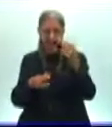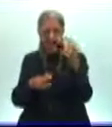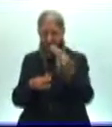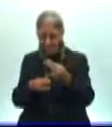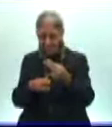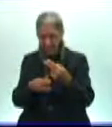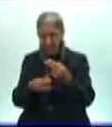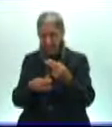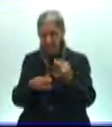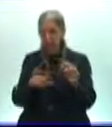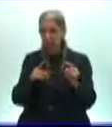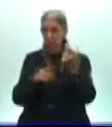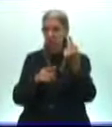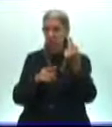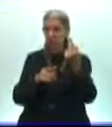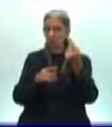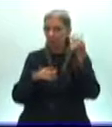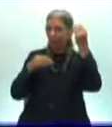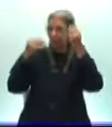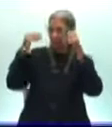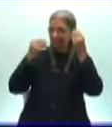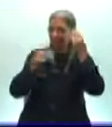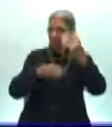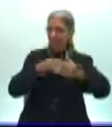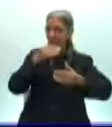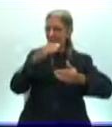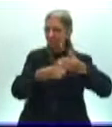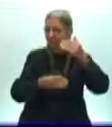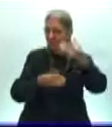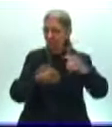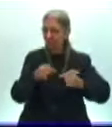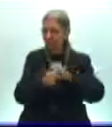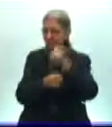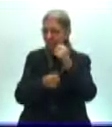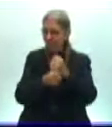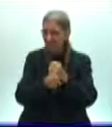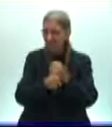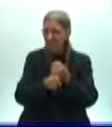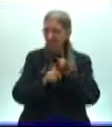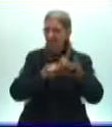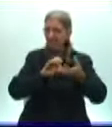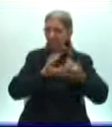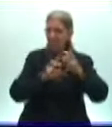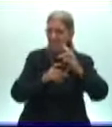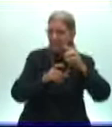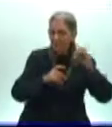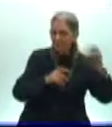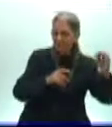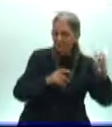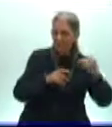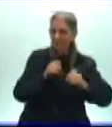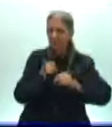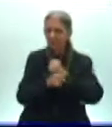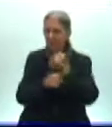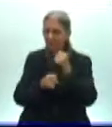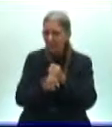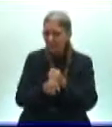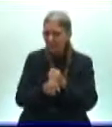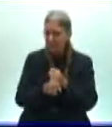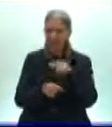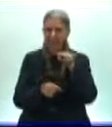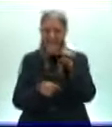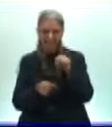los procedimientos que utilizaríamos, las fórmulas que utilizaríamos. Hemos